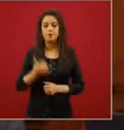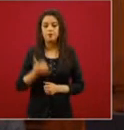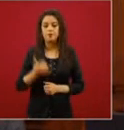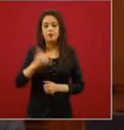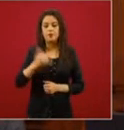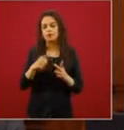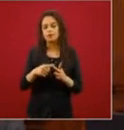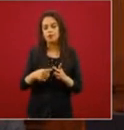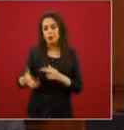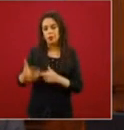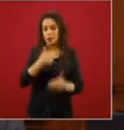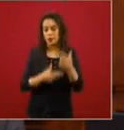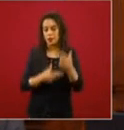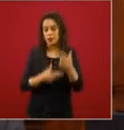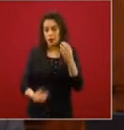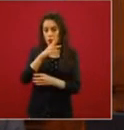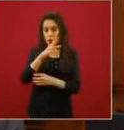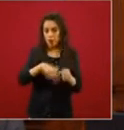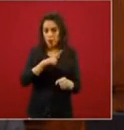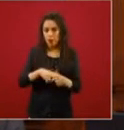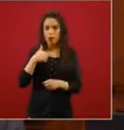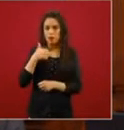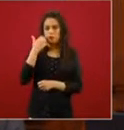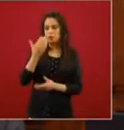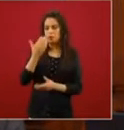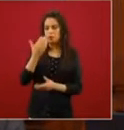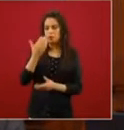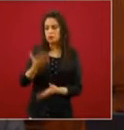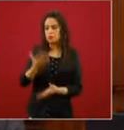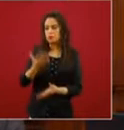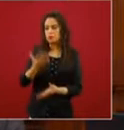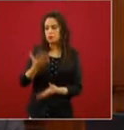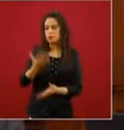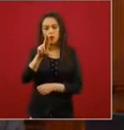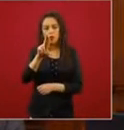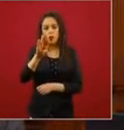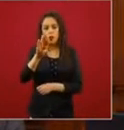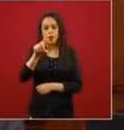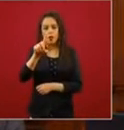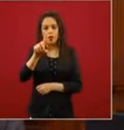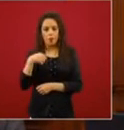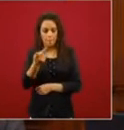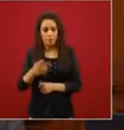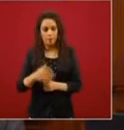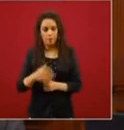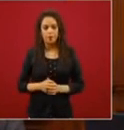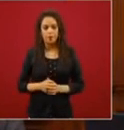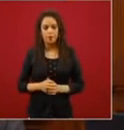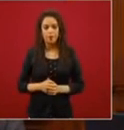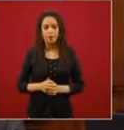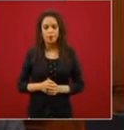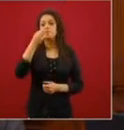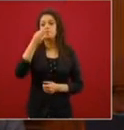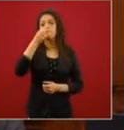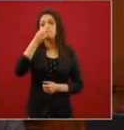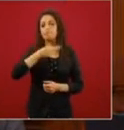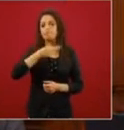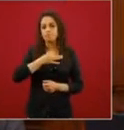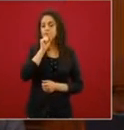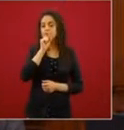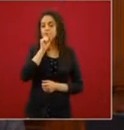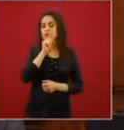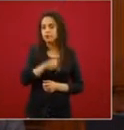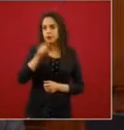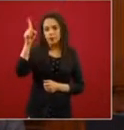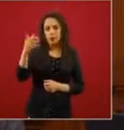quisiera plantearle un tema al director del IMSS, Zoe Robledo, en donde me han reportado, Zoe, también en Sonora, pues el sector de